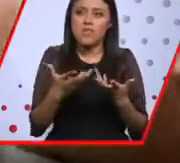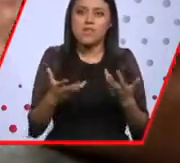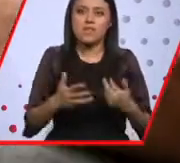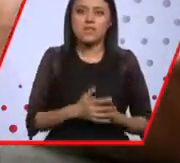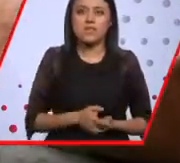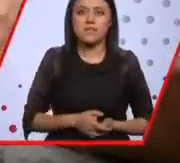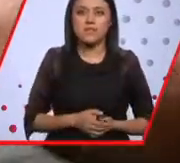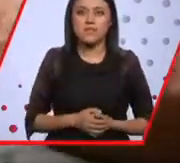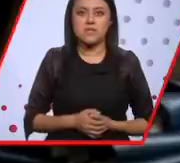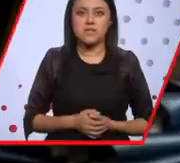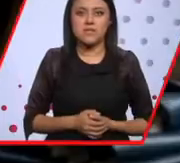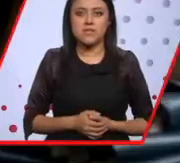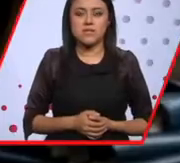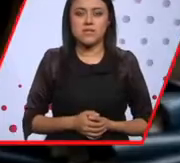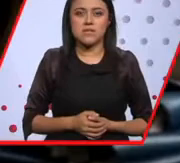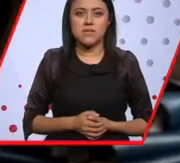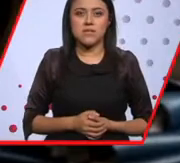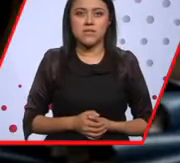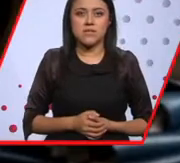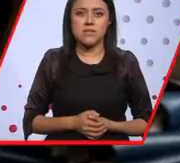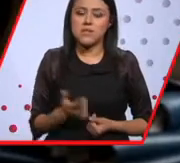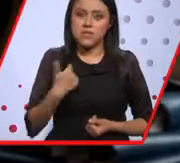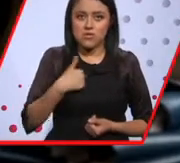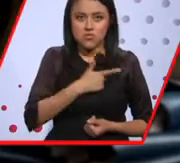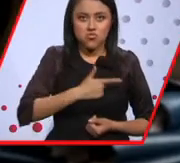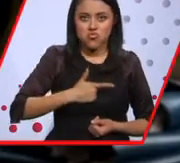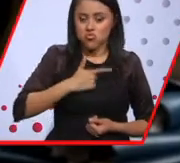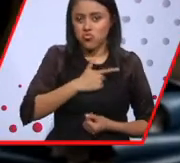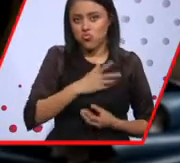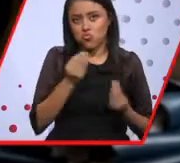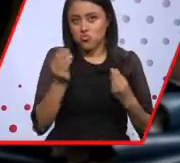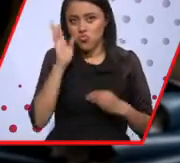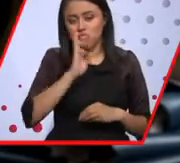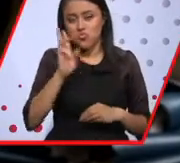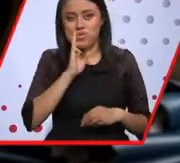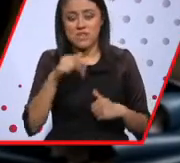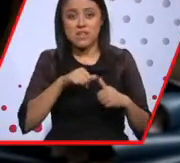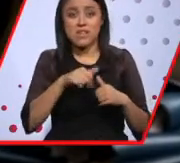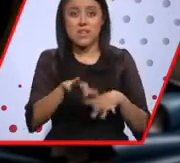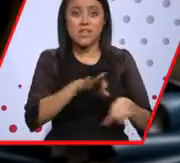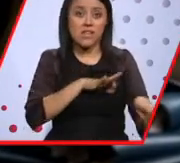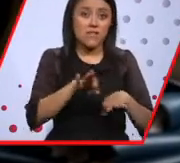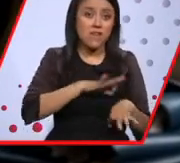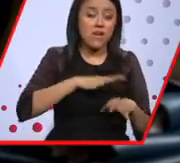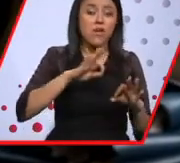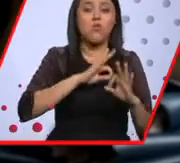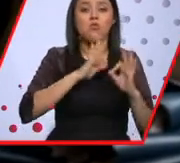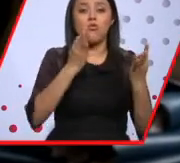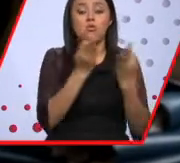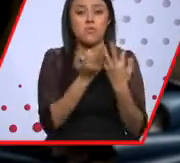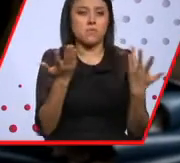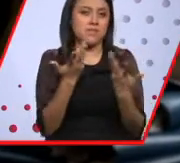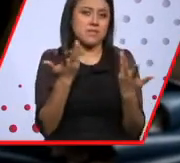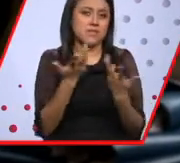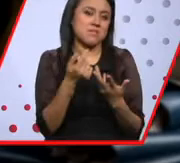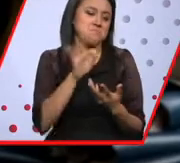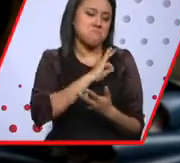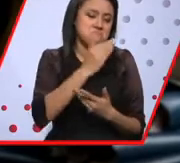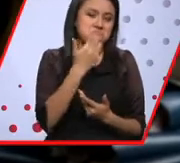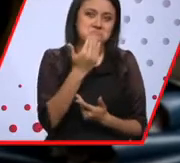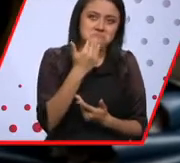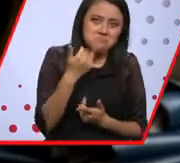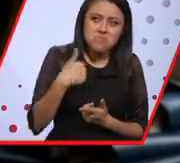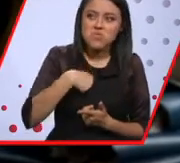otras actividades. Entonces nos gustó este trabajo, este oficio, y mis hermanos y todos pues nos